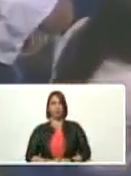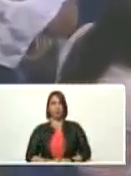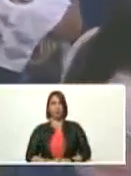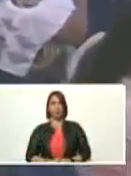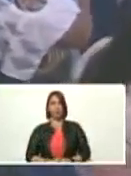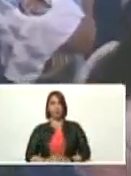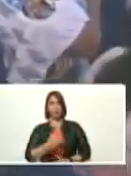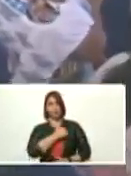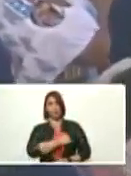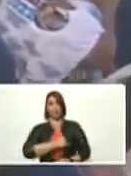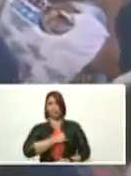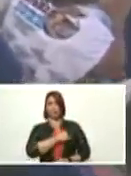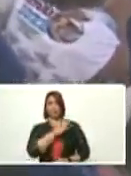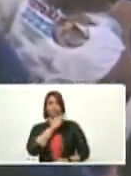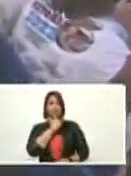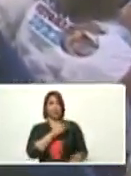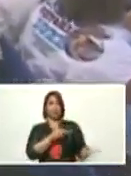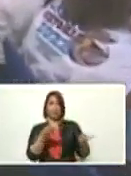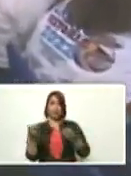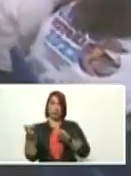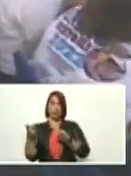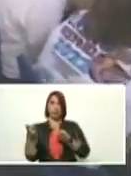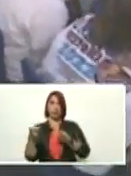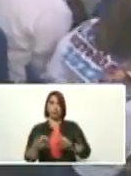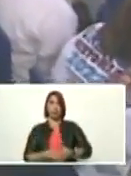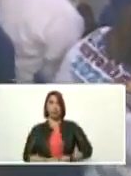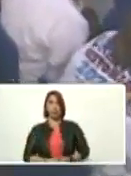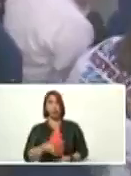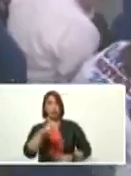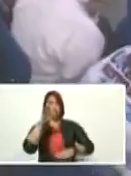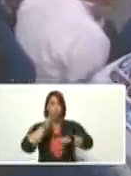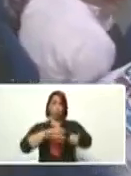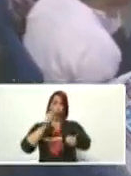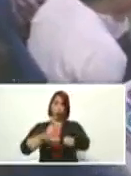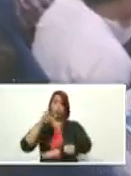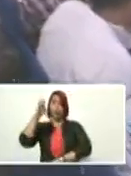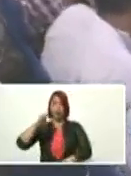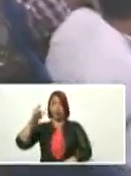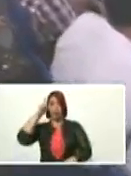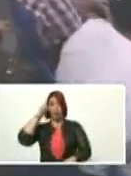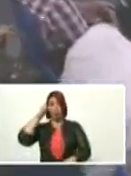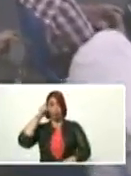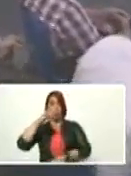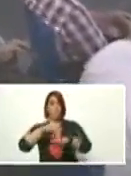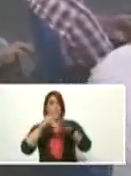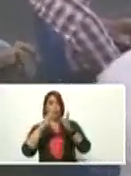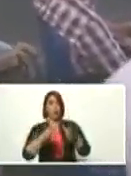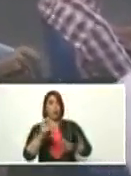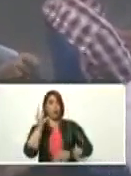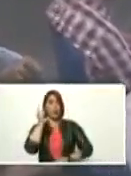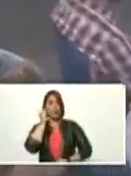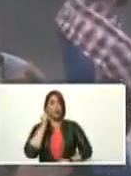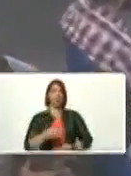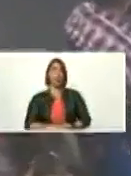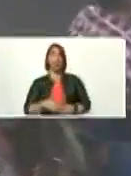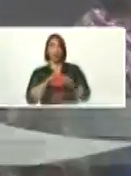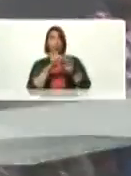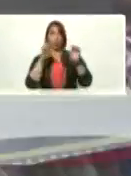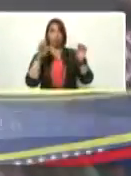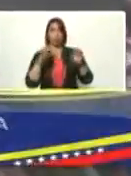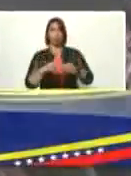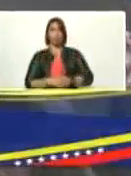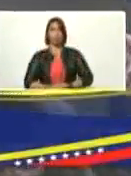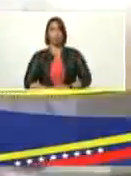Lamento que no hayan invitado, Ernesto, es tu culpa, a la ministra Yelitze Santaella.